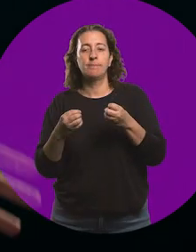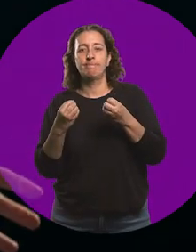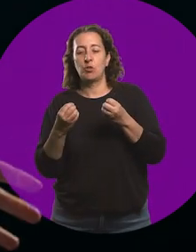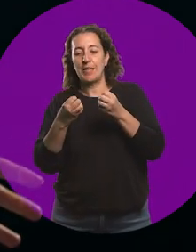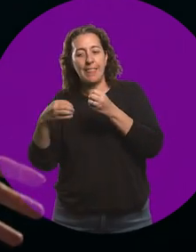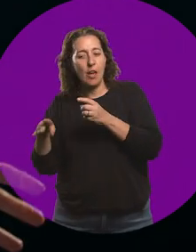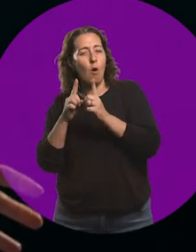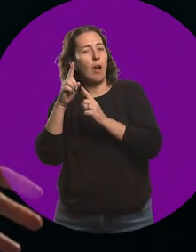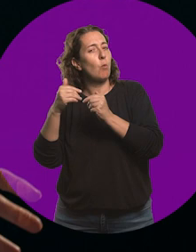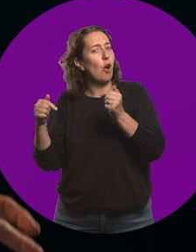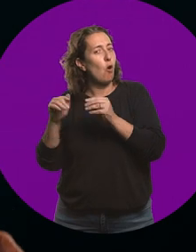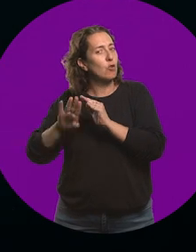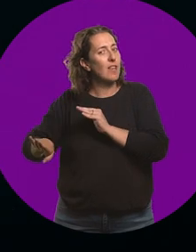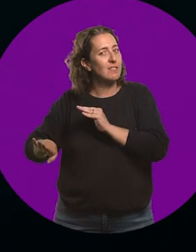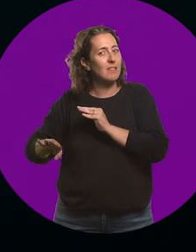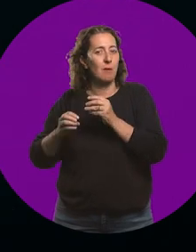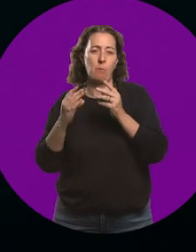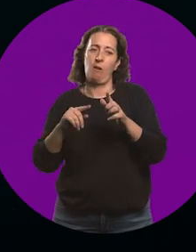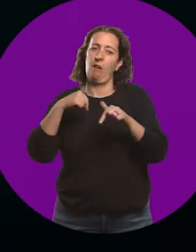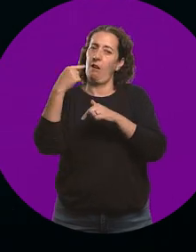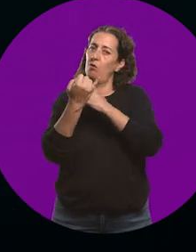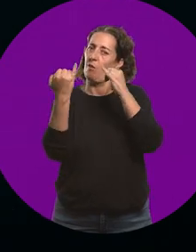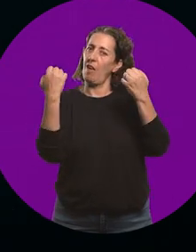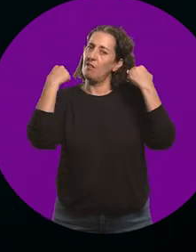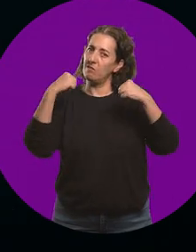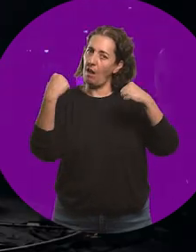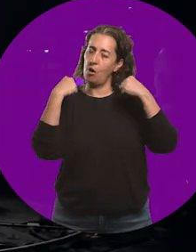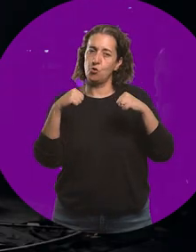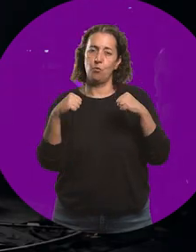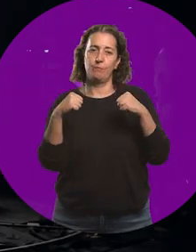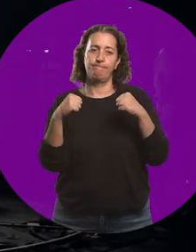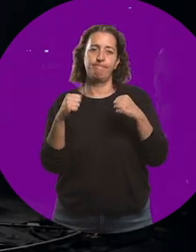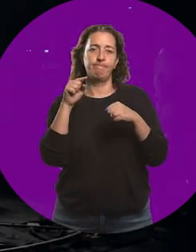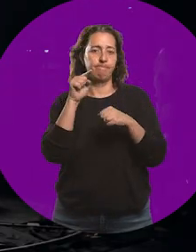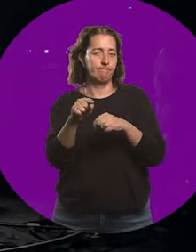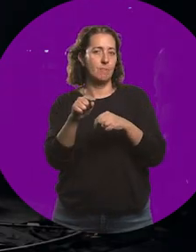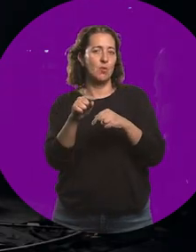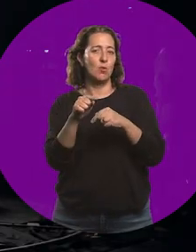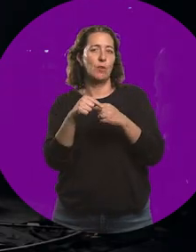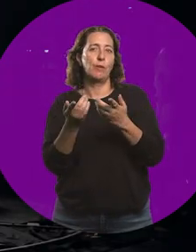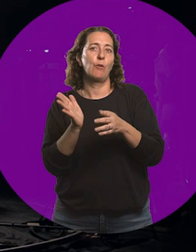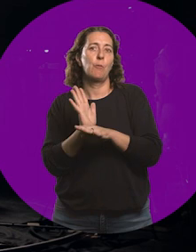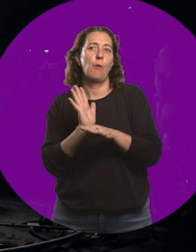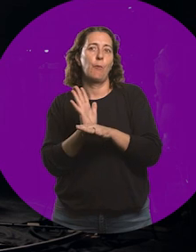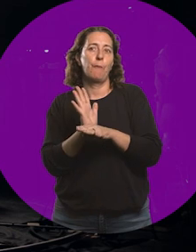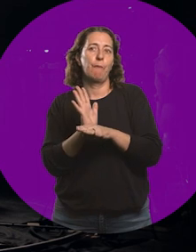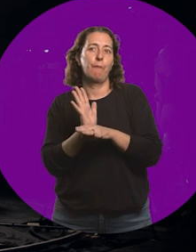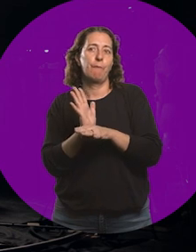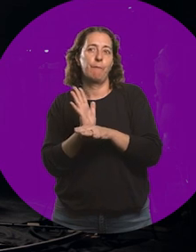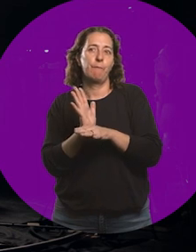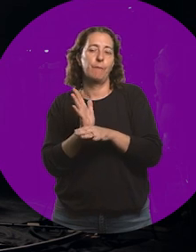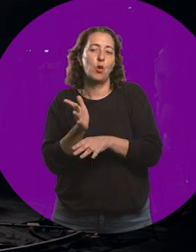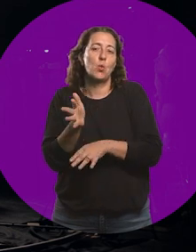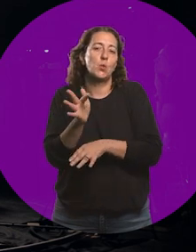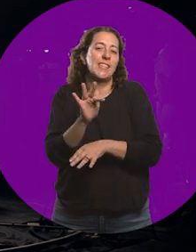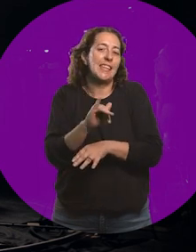porque al otro día tengo ensayo, ¿no? Esa cosa se va volviendo como la